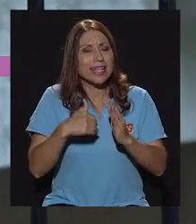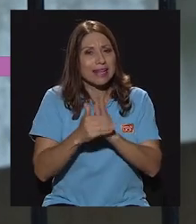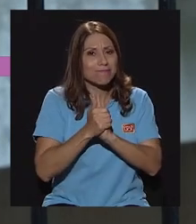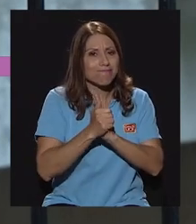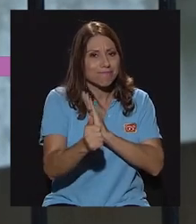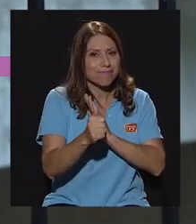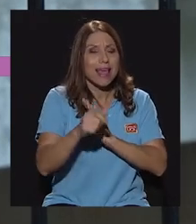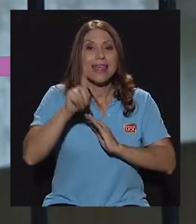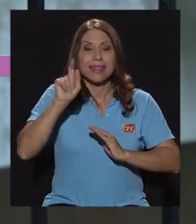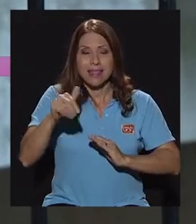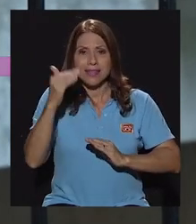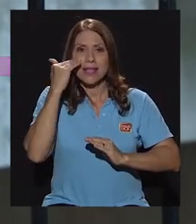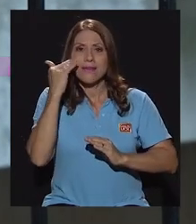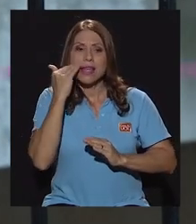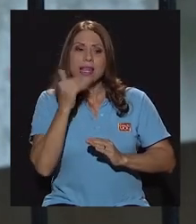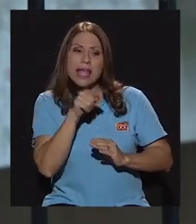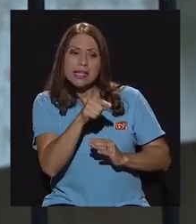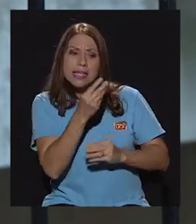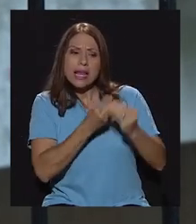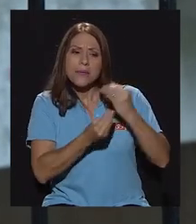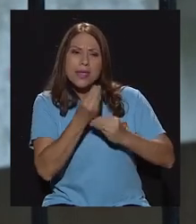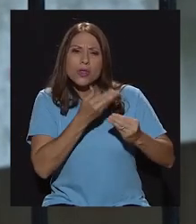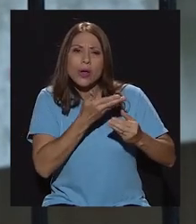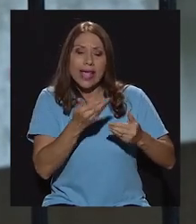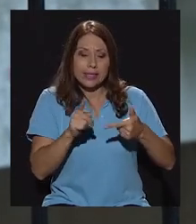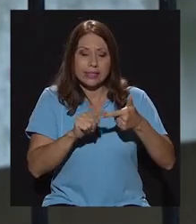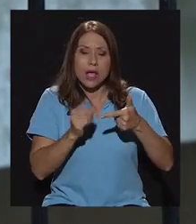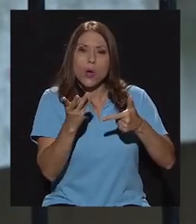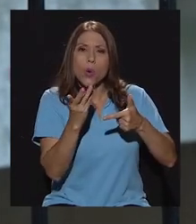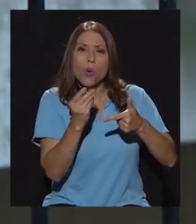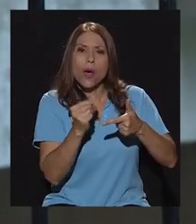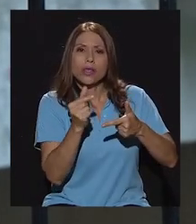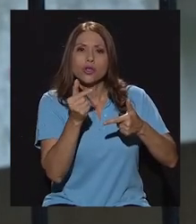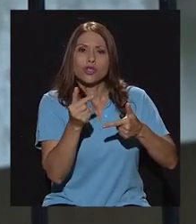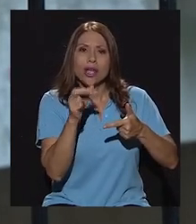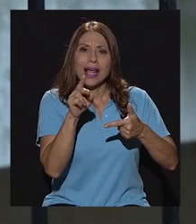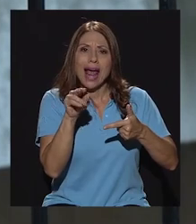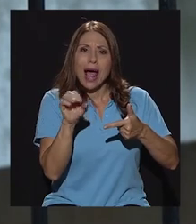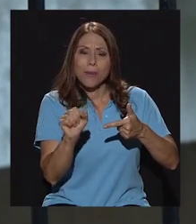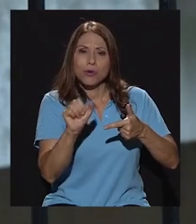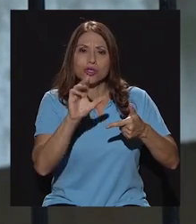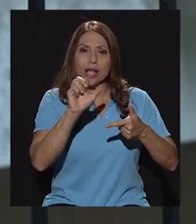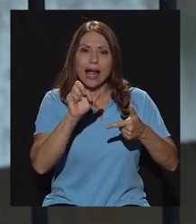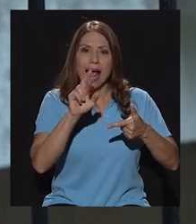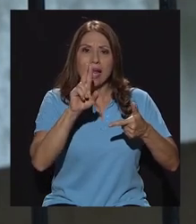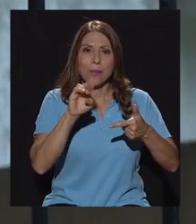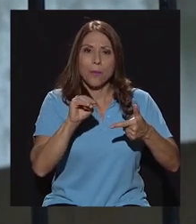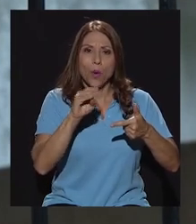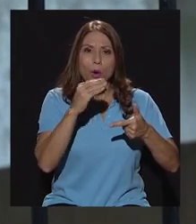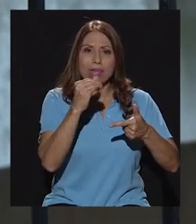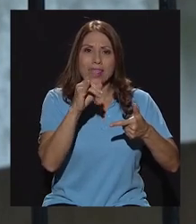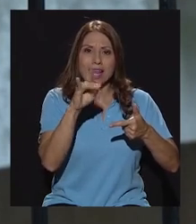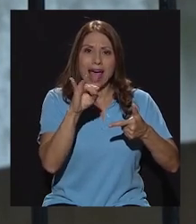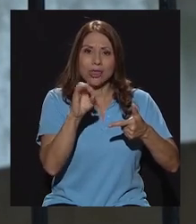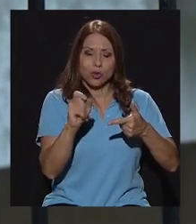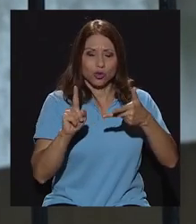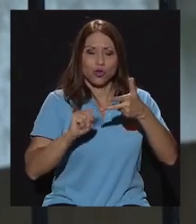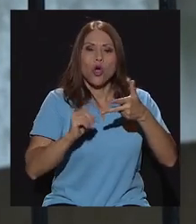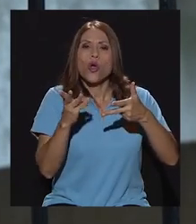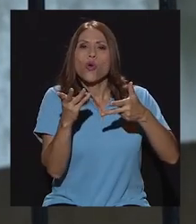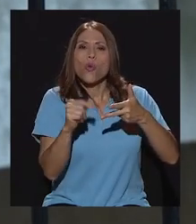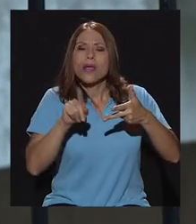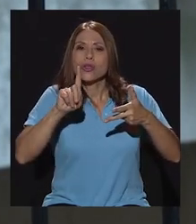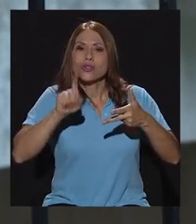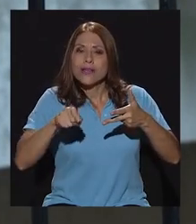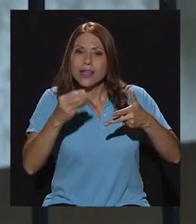el alimento, tienen que identificar los gramos de carbohidrato que aportan y tienen que saber cuántos carbohidratos deben comer en los